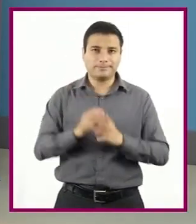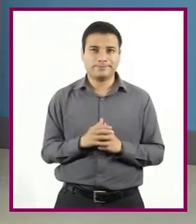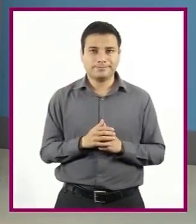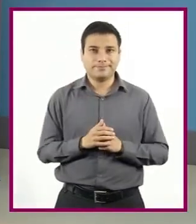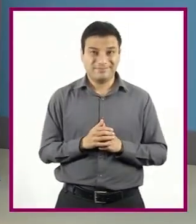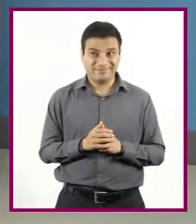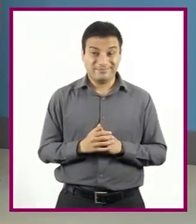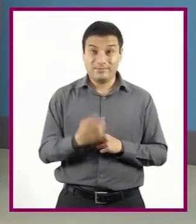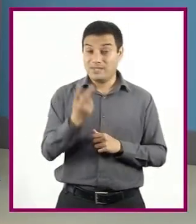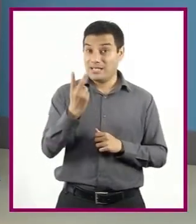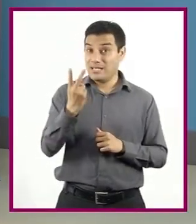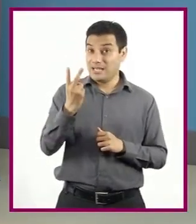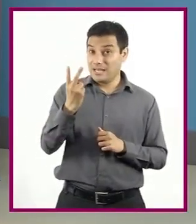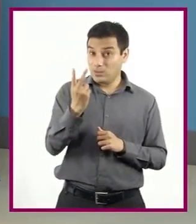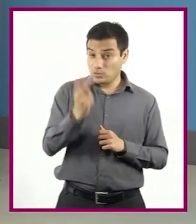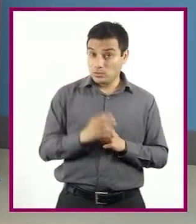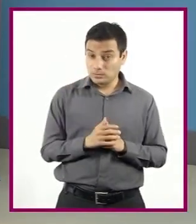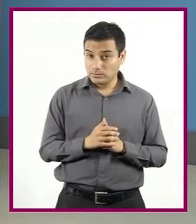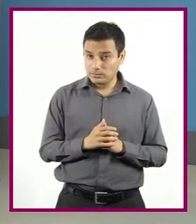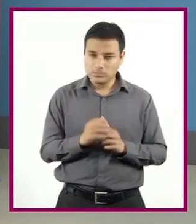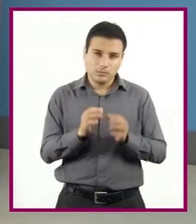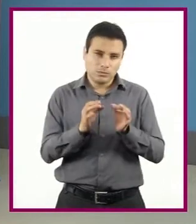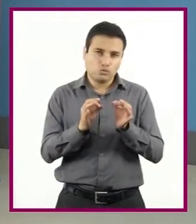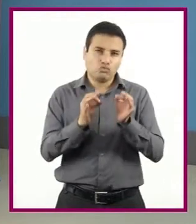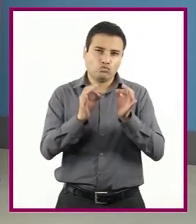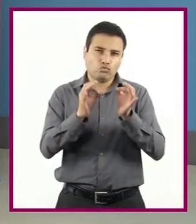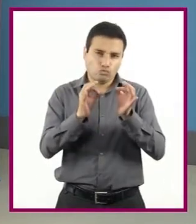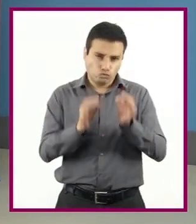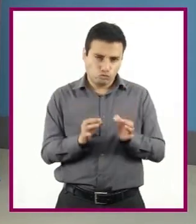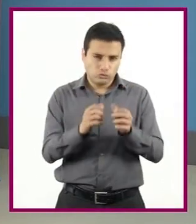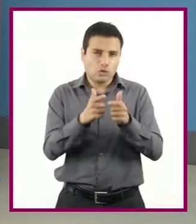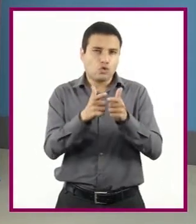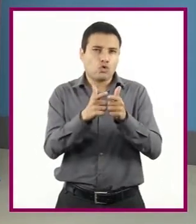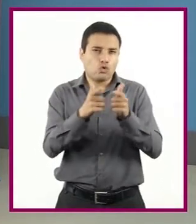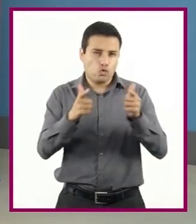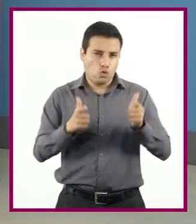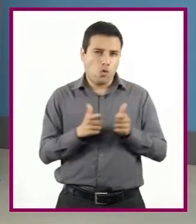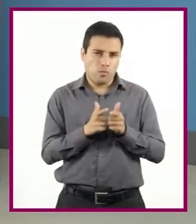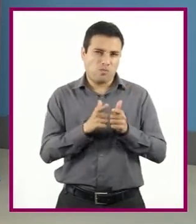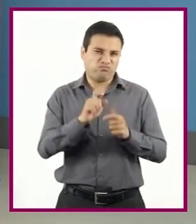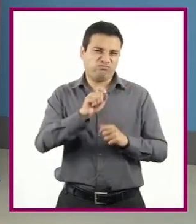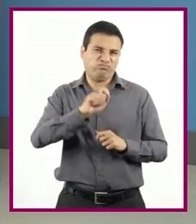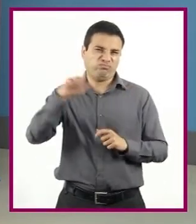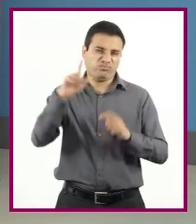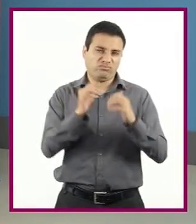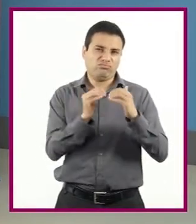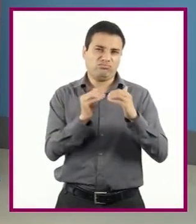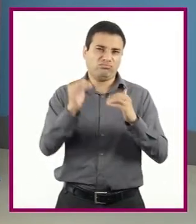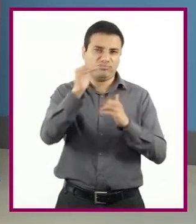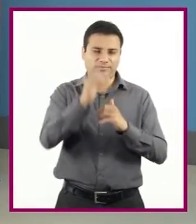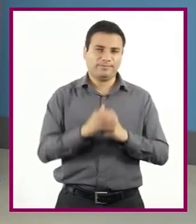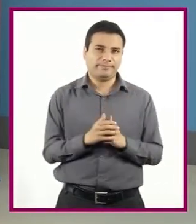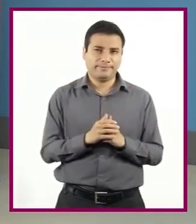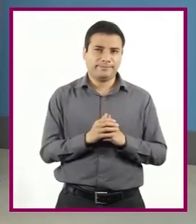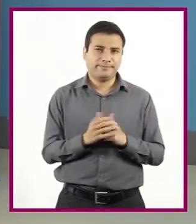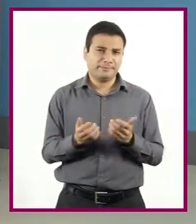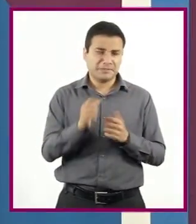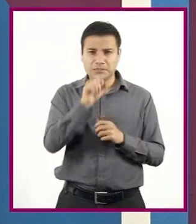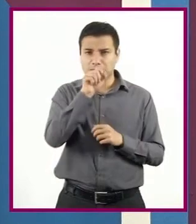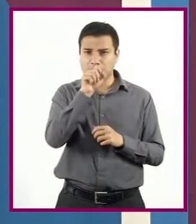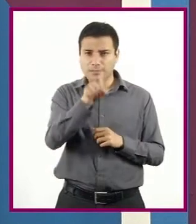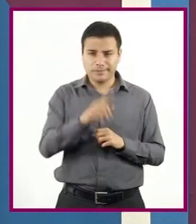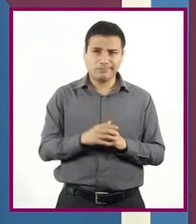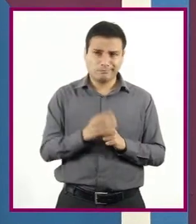el cihuacóatl formaban parte de una nobleza o grupo privilegiado, pero incluso entre estos había